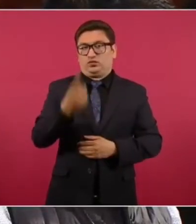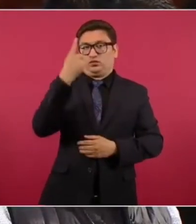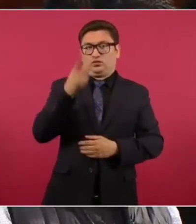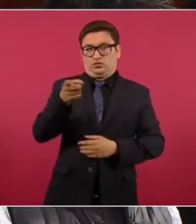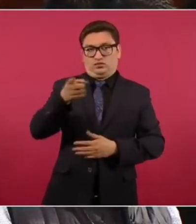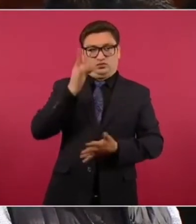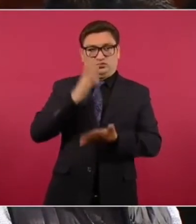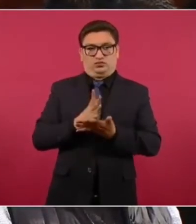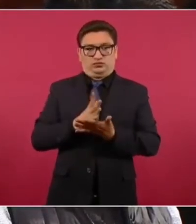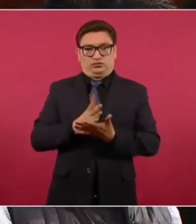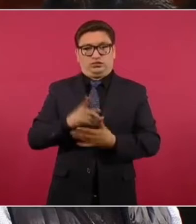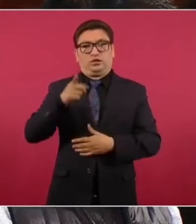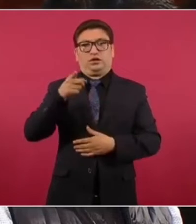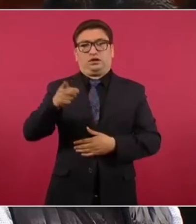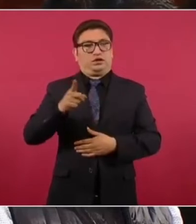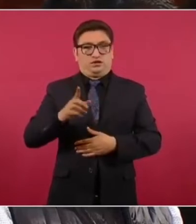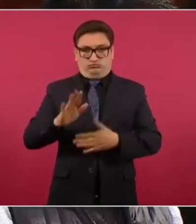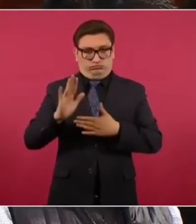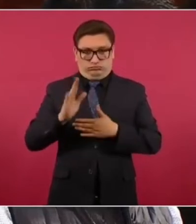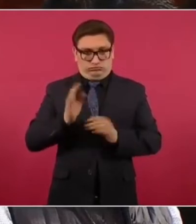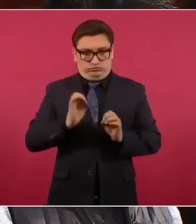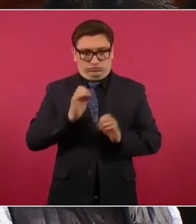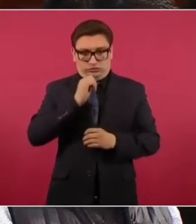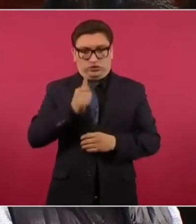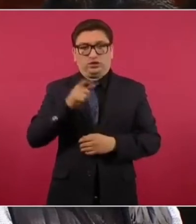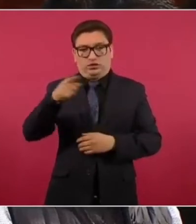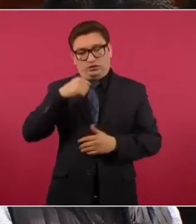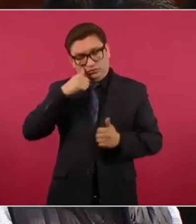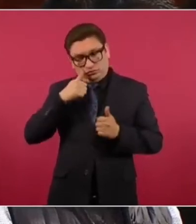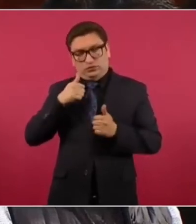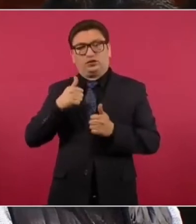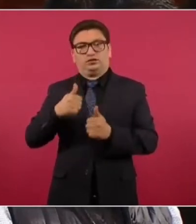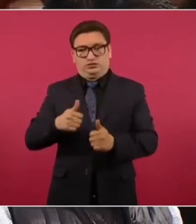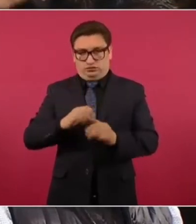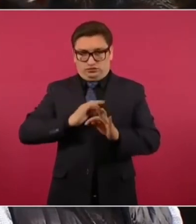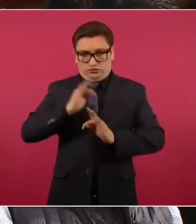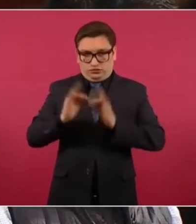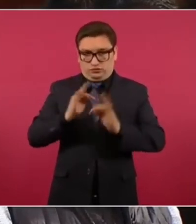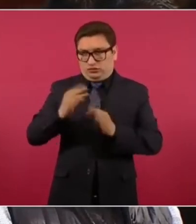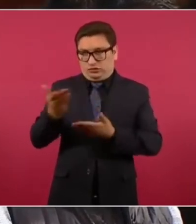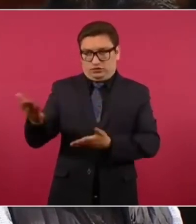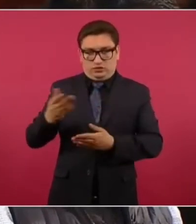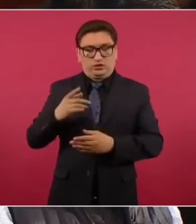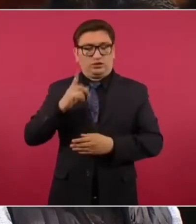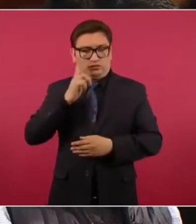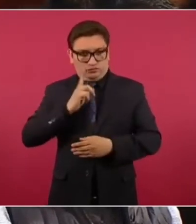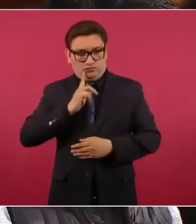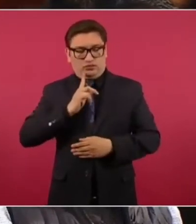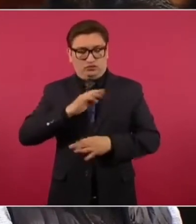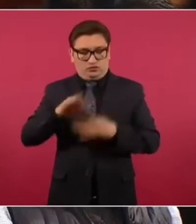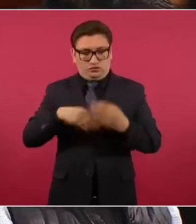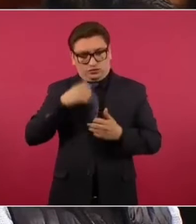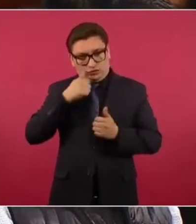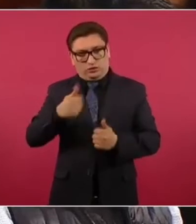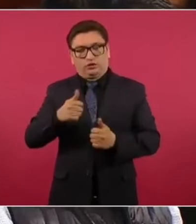único que sin comprometerse nos atendió a las cadetes,